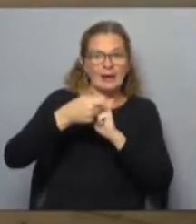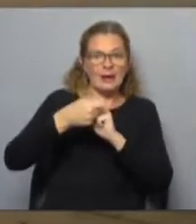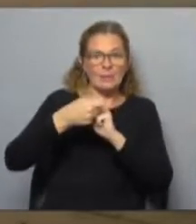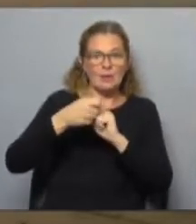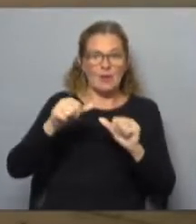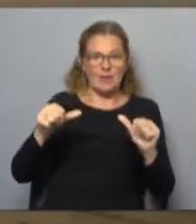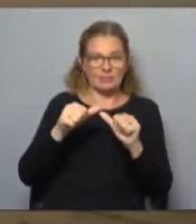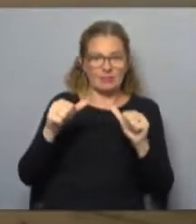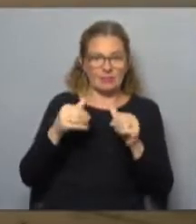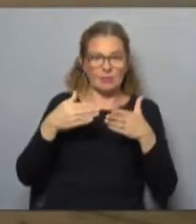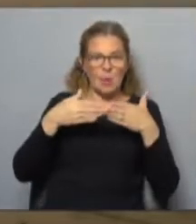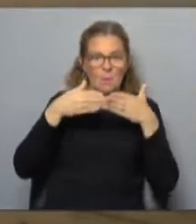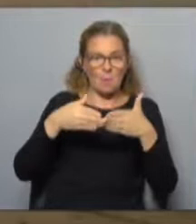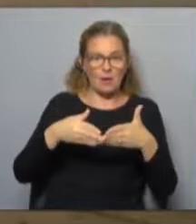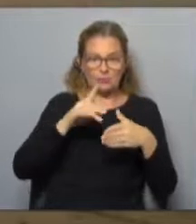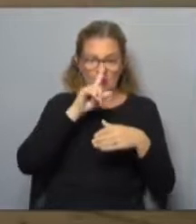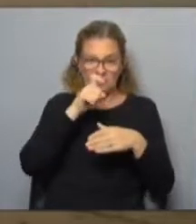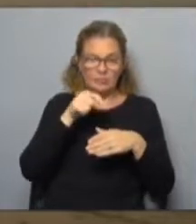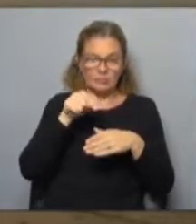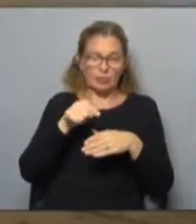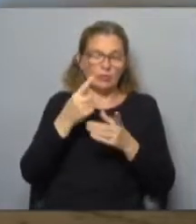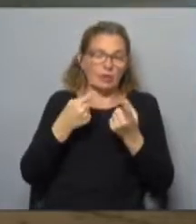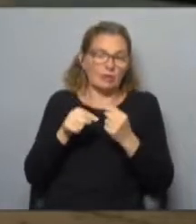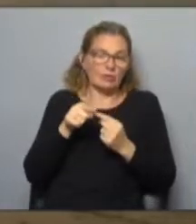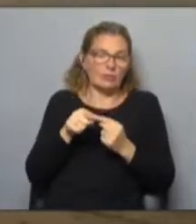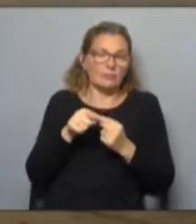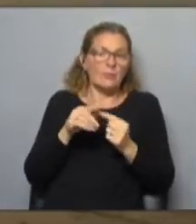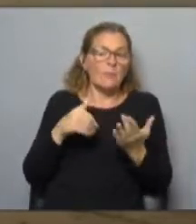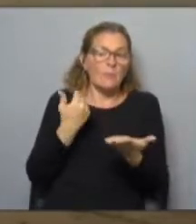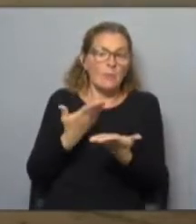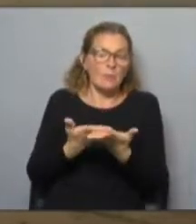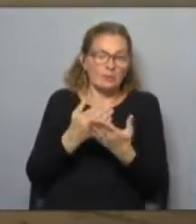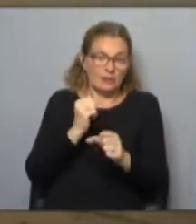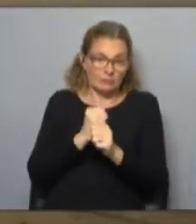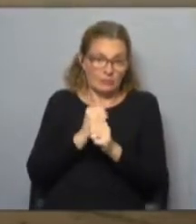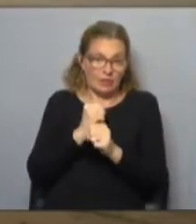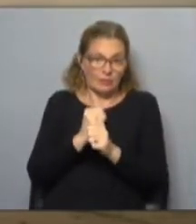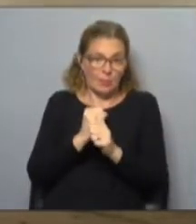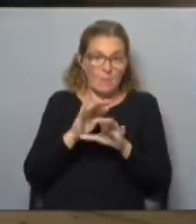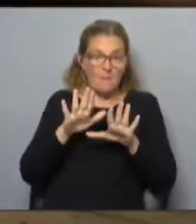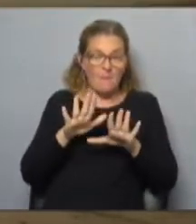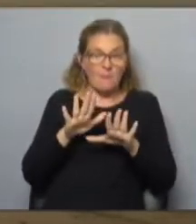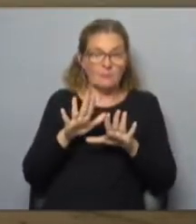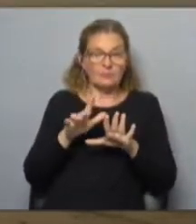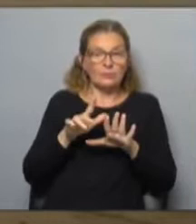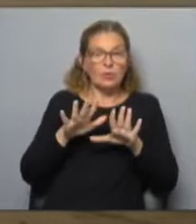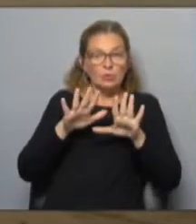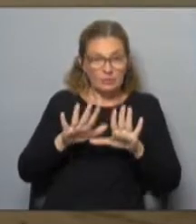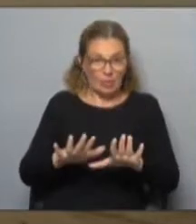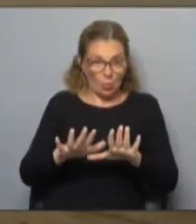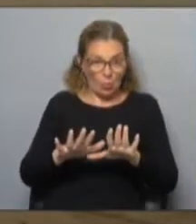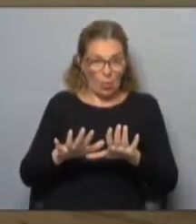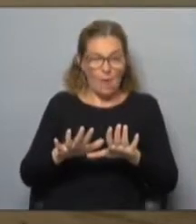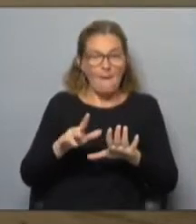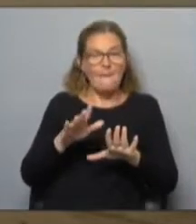haciendo en el puerto de Montevideo y es por esto que propone a los trabajadores un seguro de paro